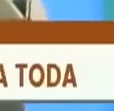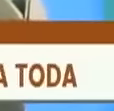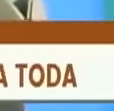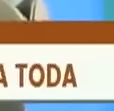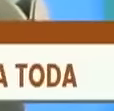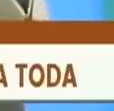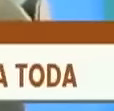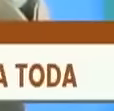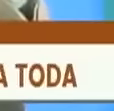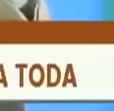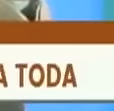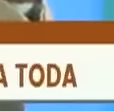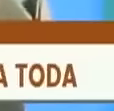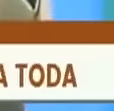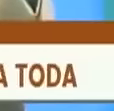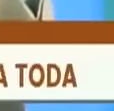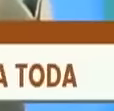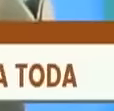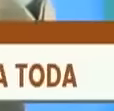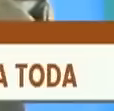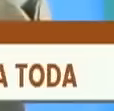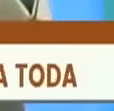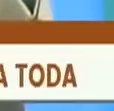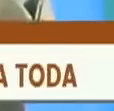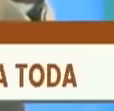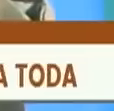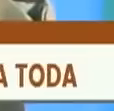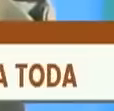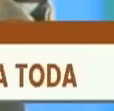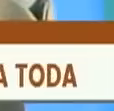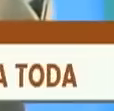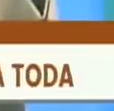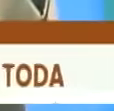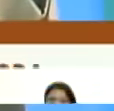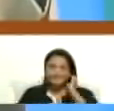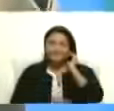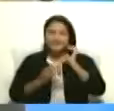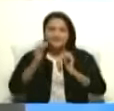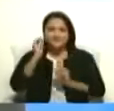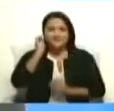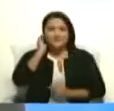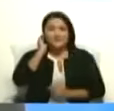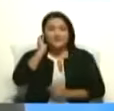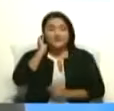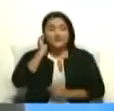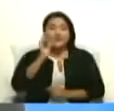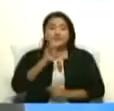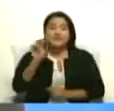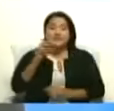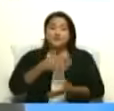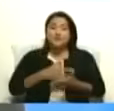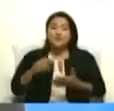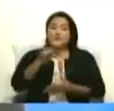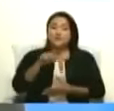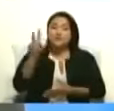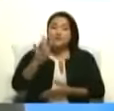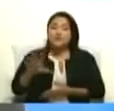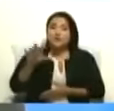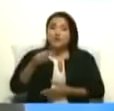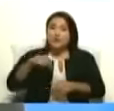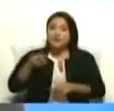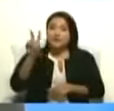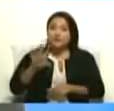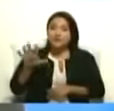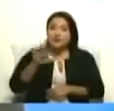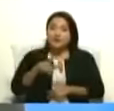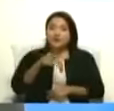aquí todos valemos lo mismo cada venezolana y cada venezolano cada uno de los 30 millones de venezolano que hay en este país